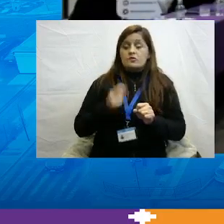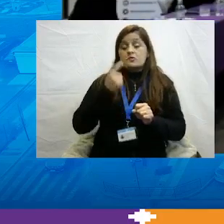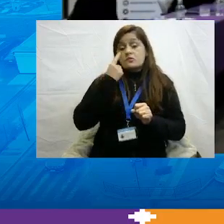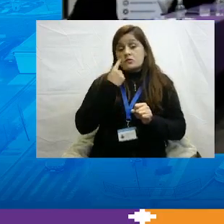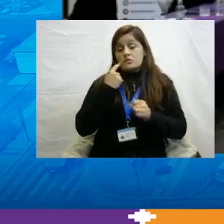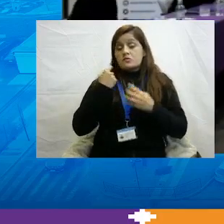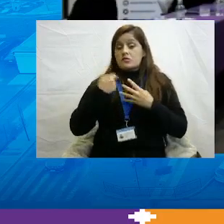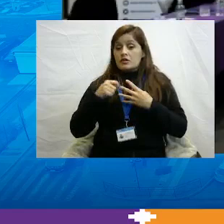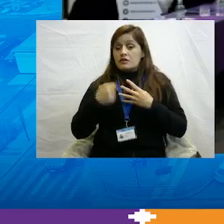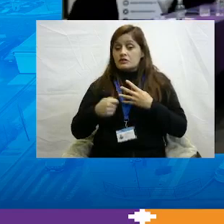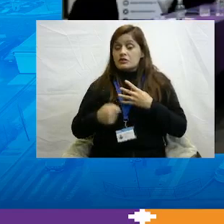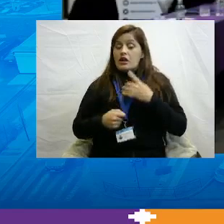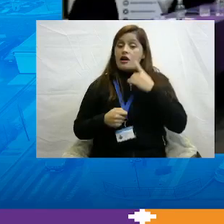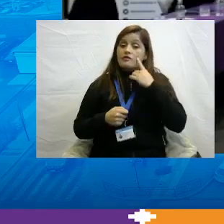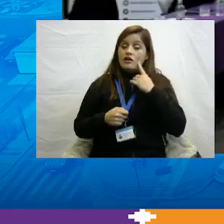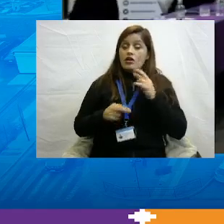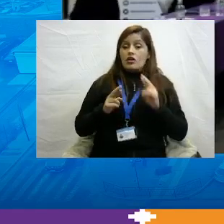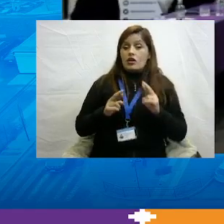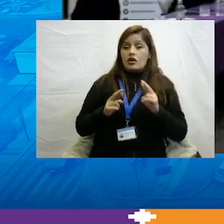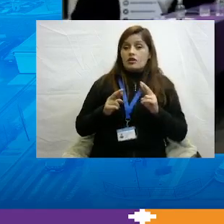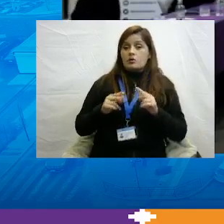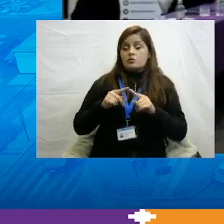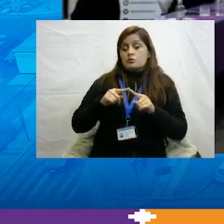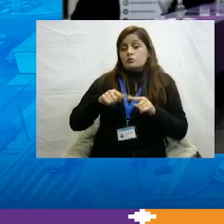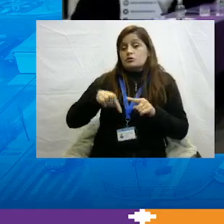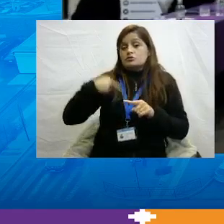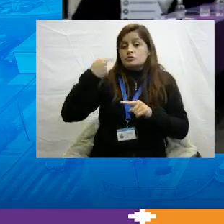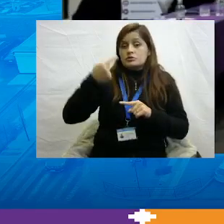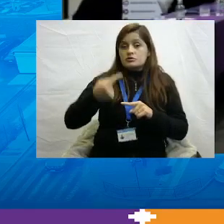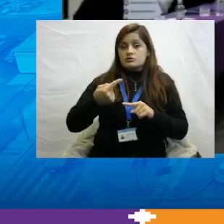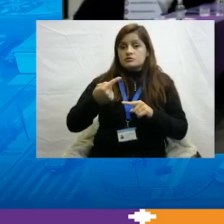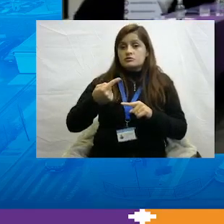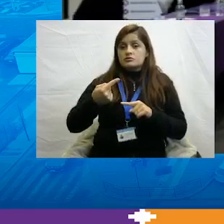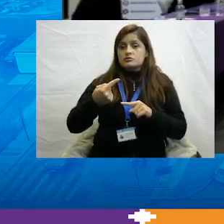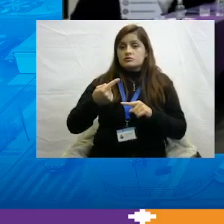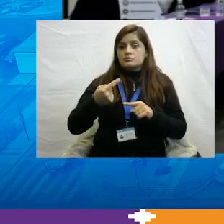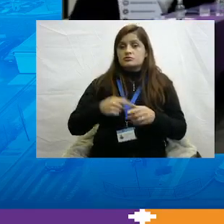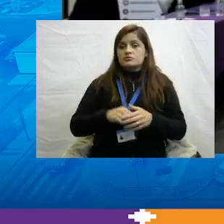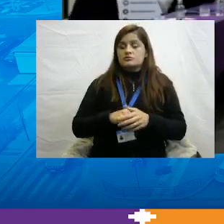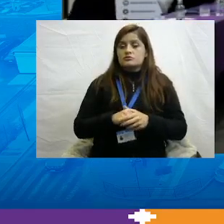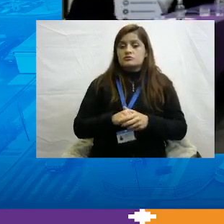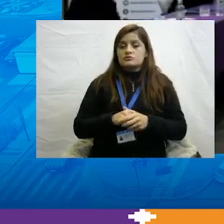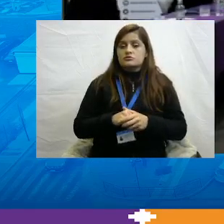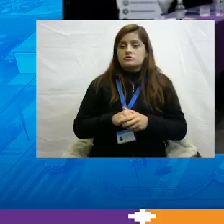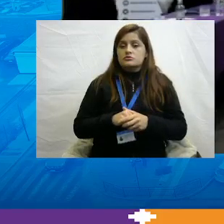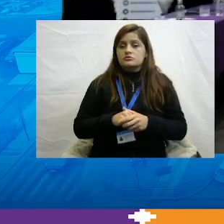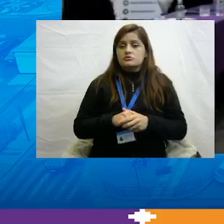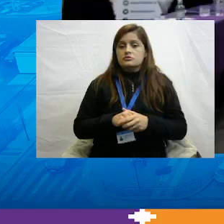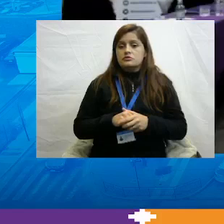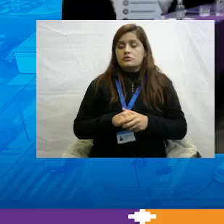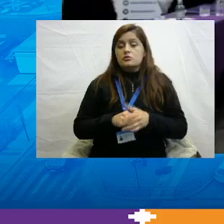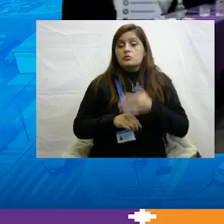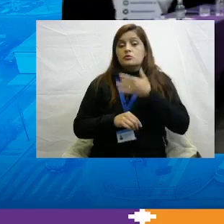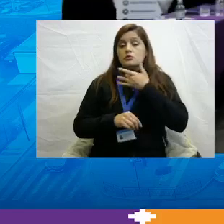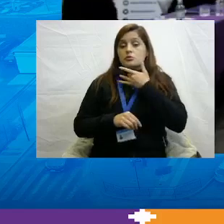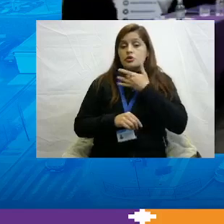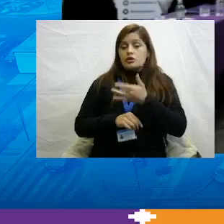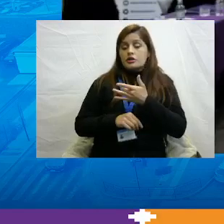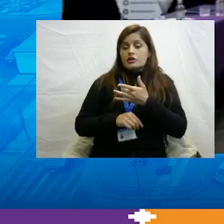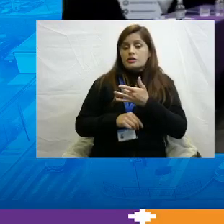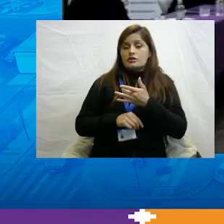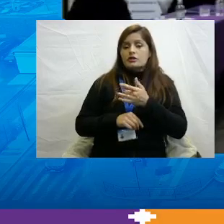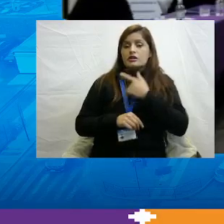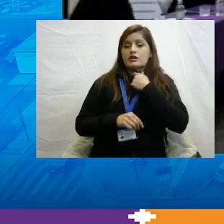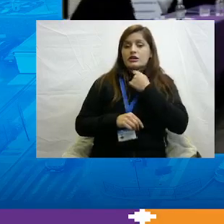revisarlo en detalle y eventualmente verlo en una sesión extraordinaria, dado que también quería proponer que